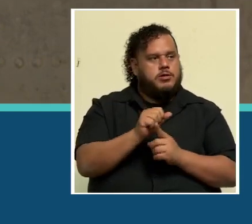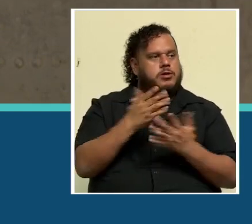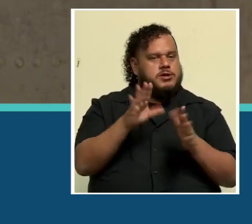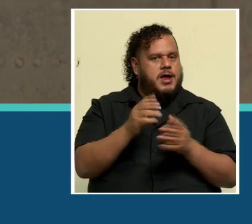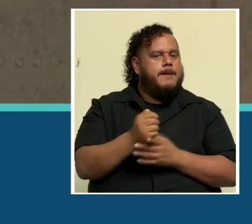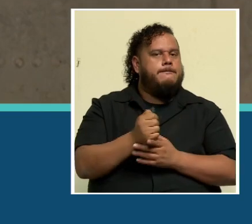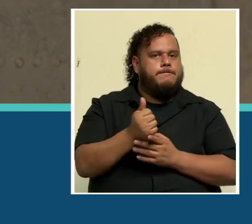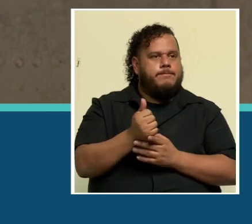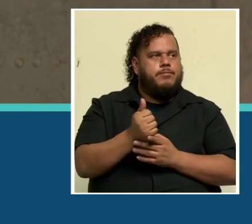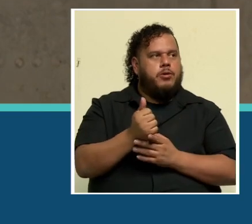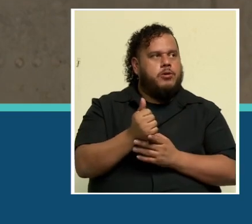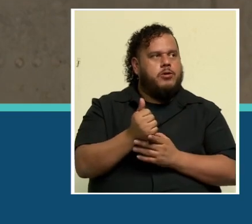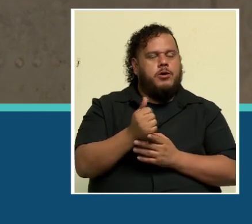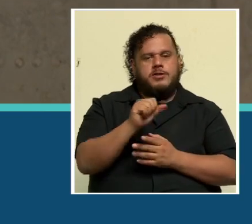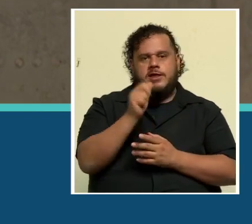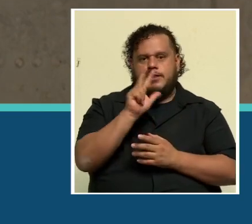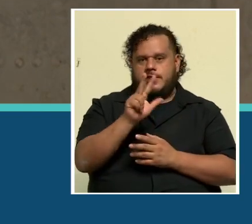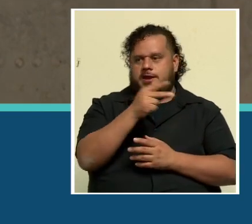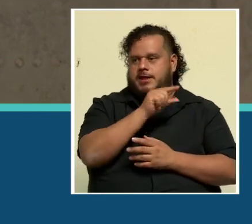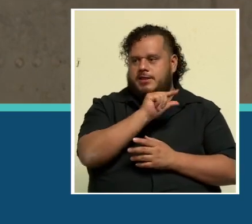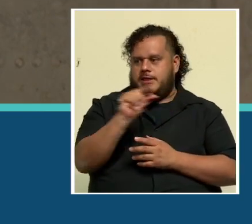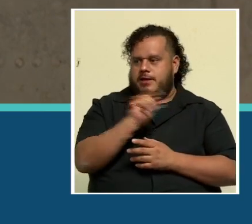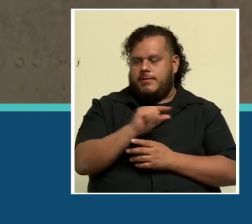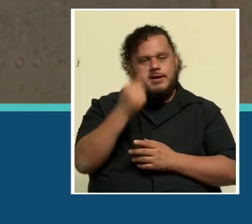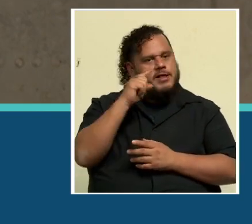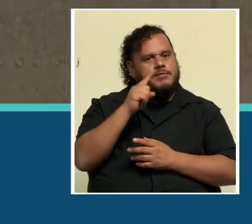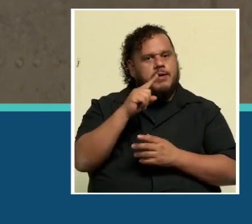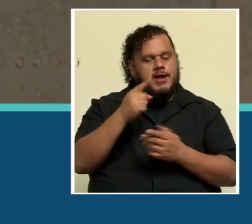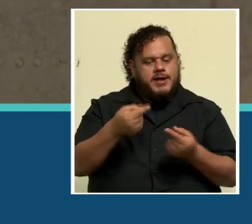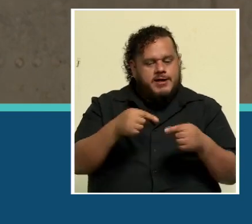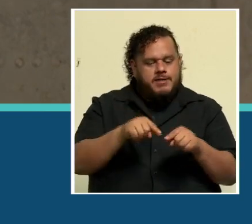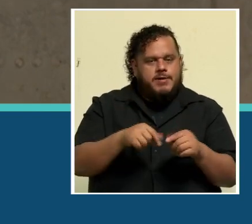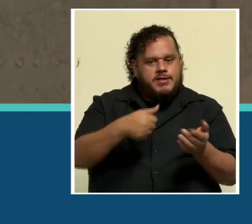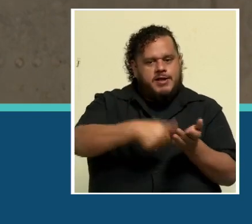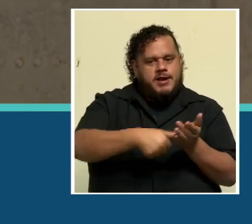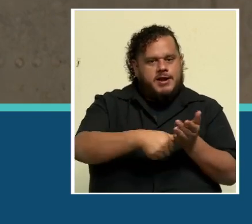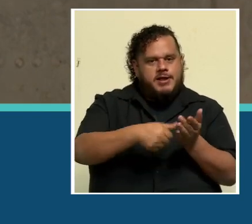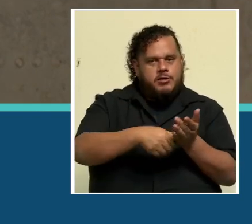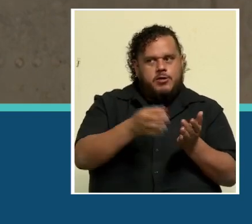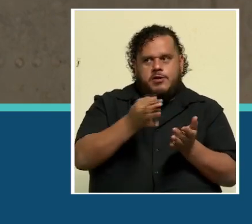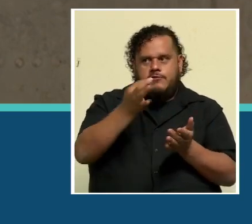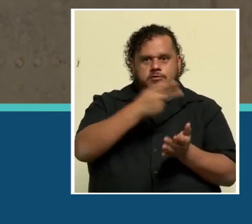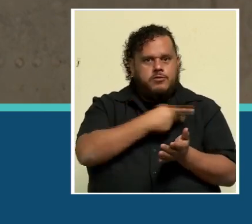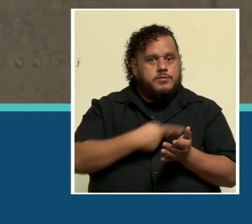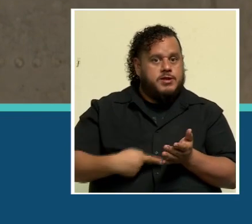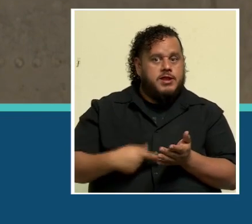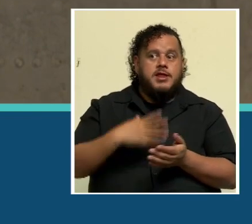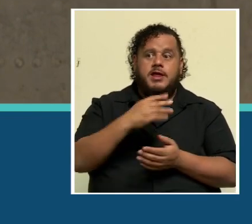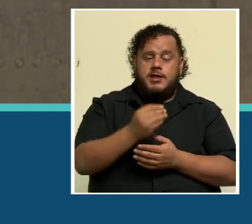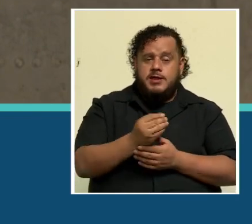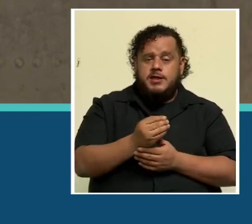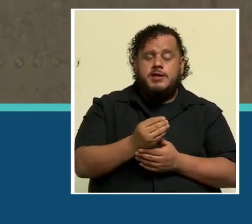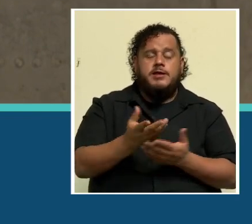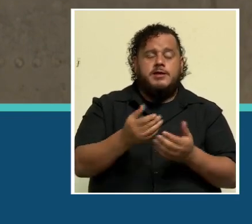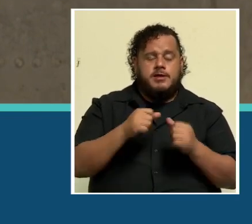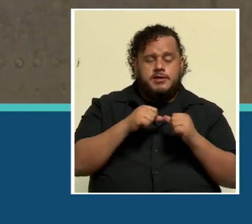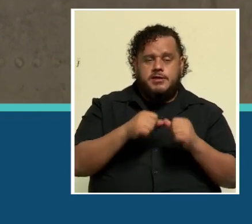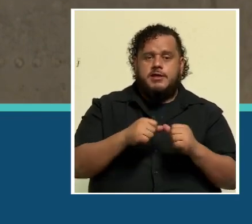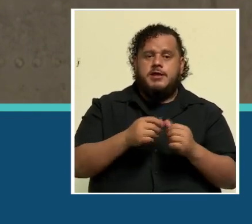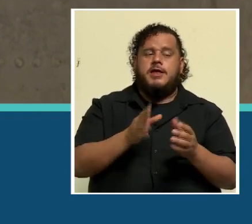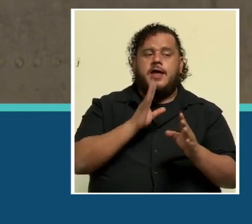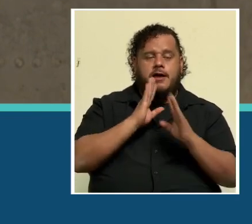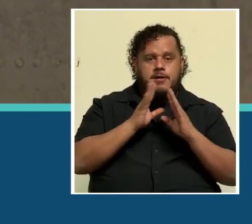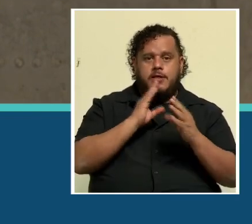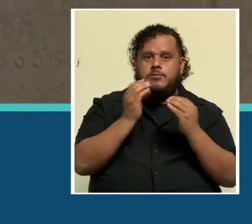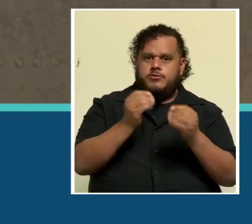poco menos de 3 semanas para que se dé la elección presidencial y que continúa dando muchísimo de qué hablar,